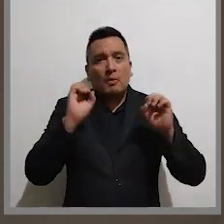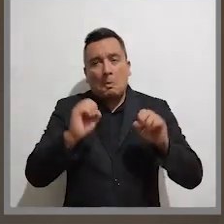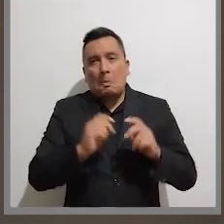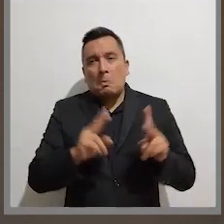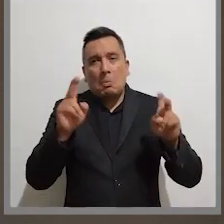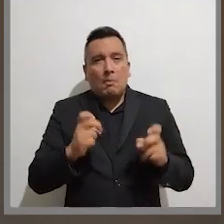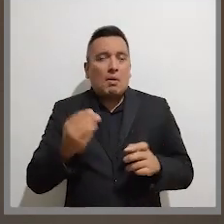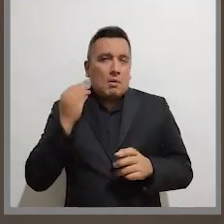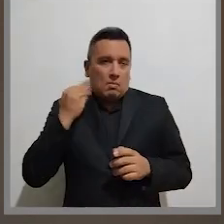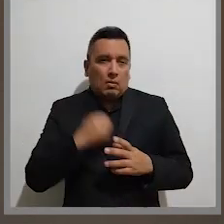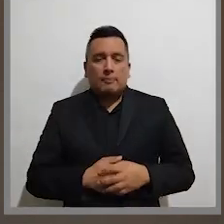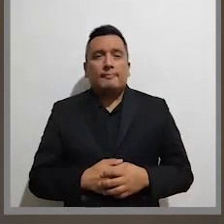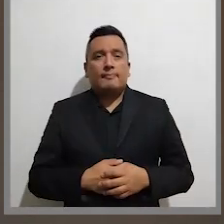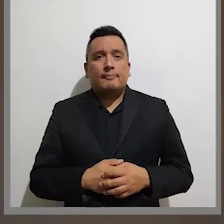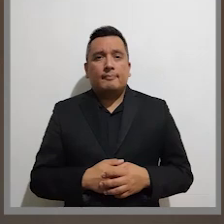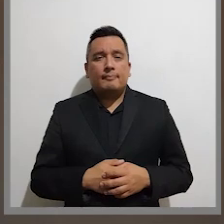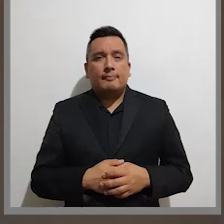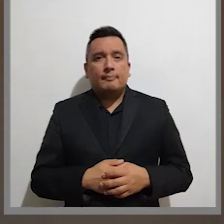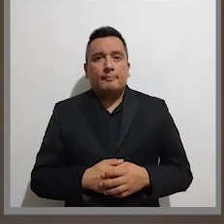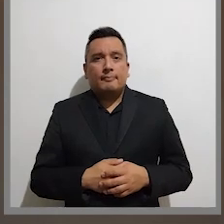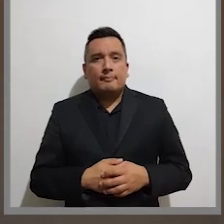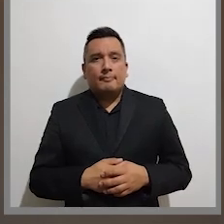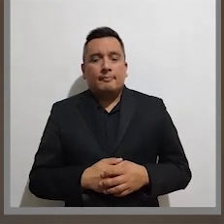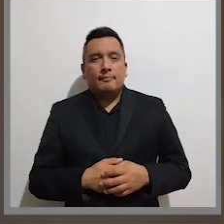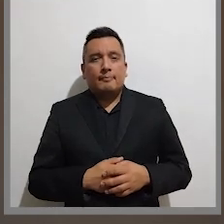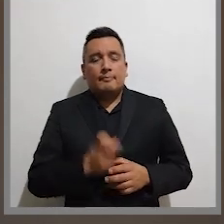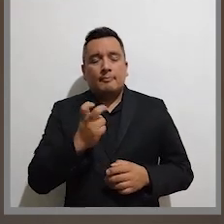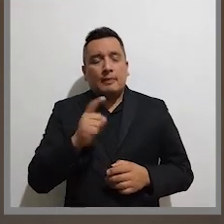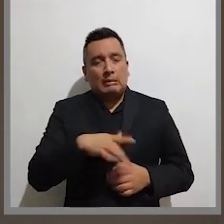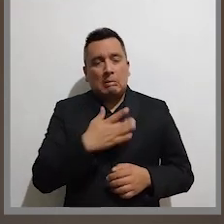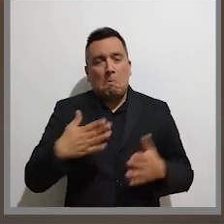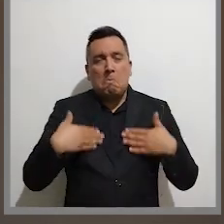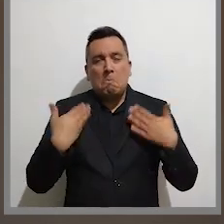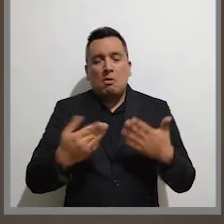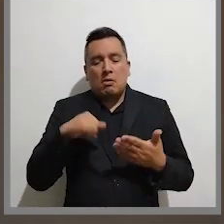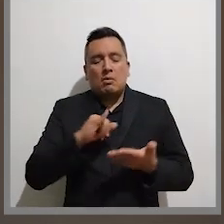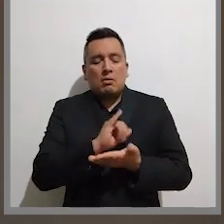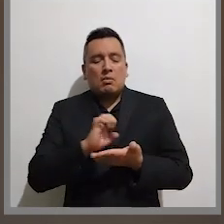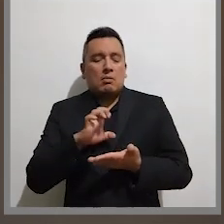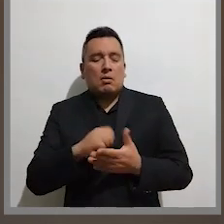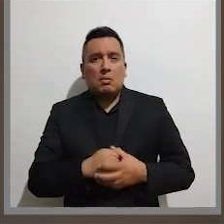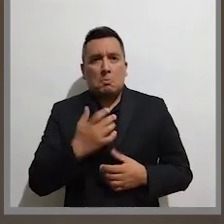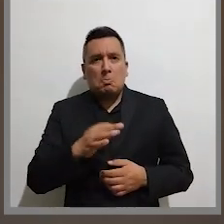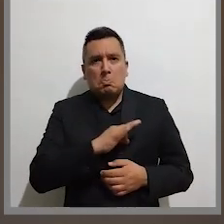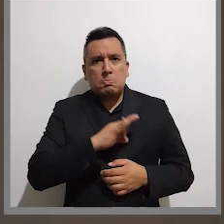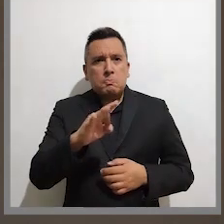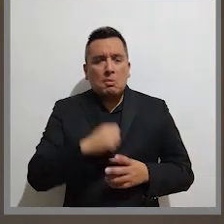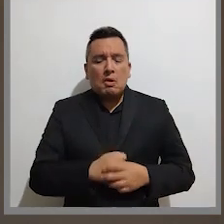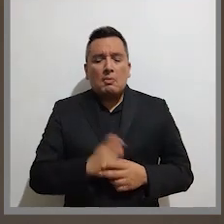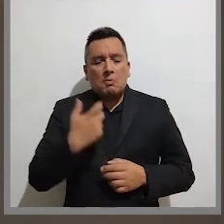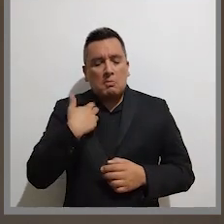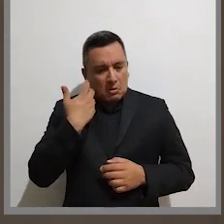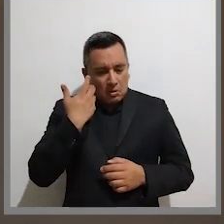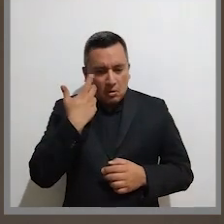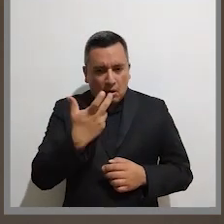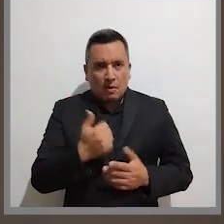o jurídica que exista. Entonces tengan la seguridad que el Instituto Electoral de Coahuila tiene la oportunidad y la